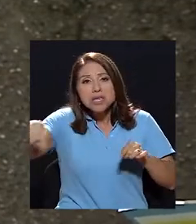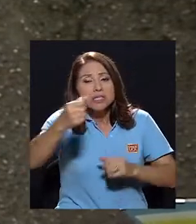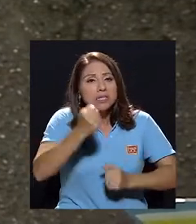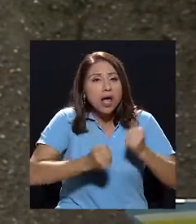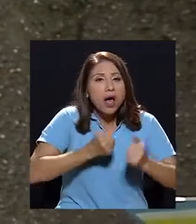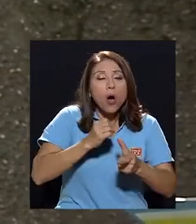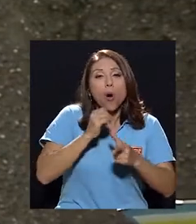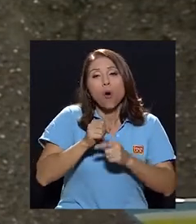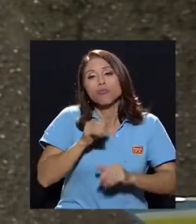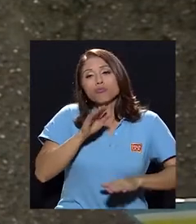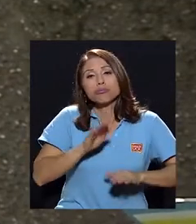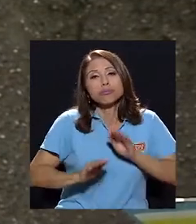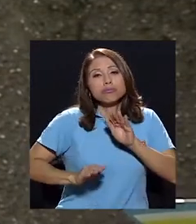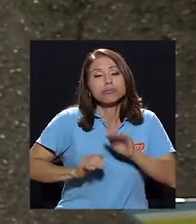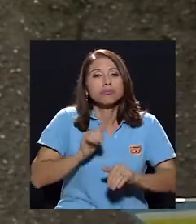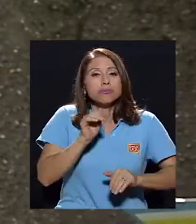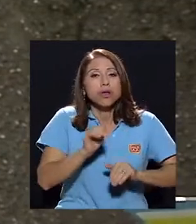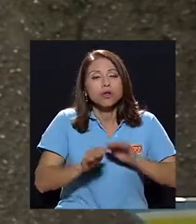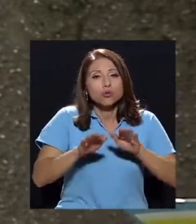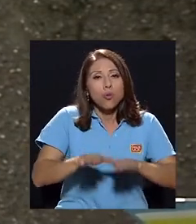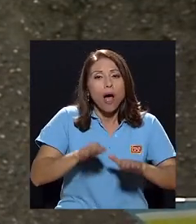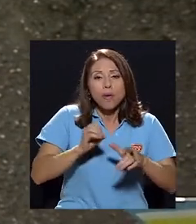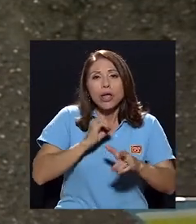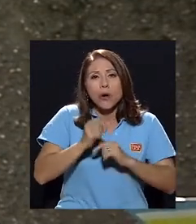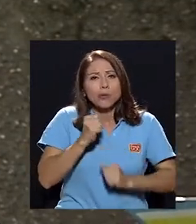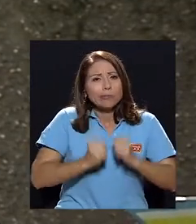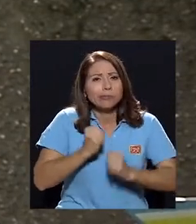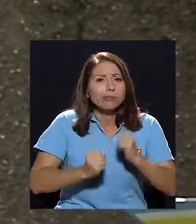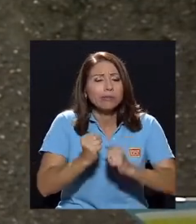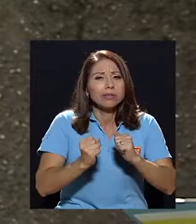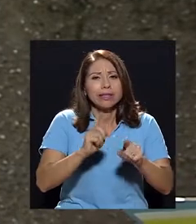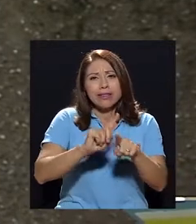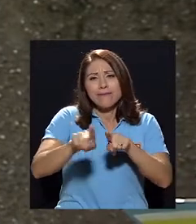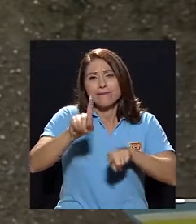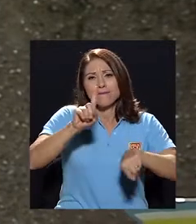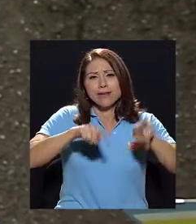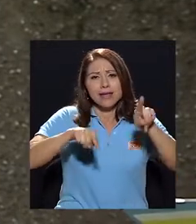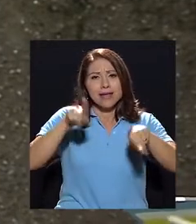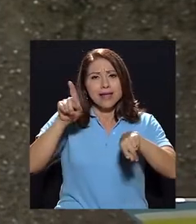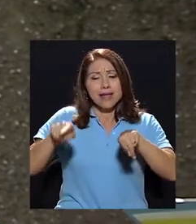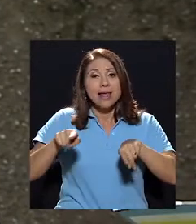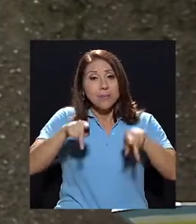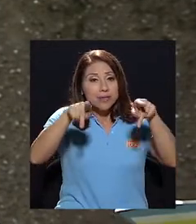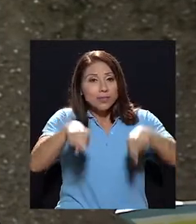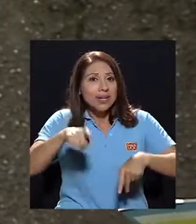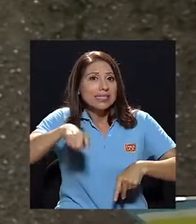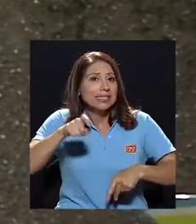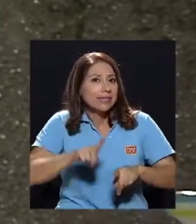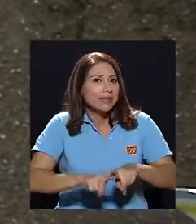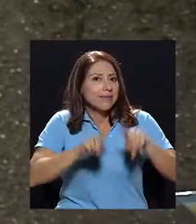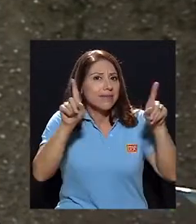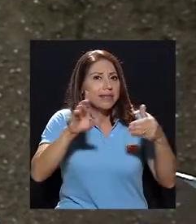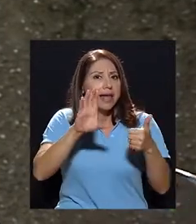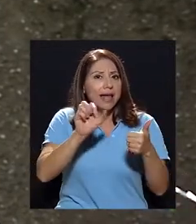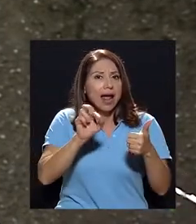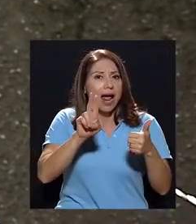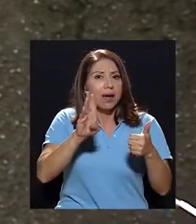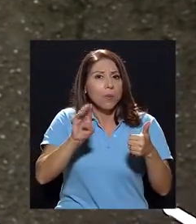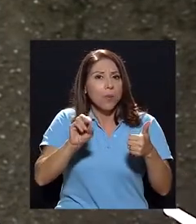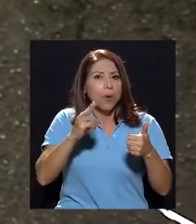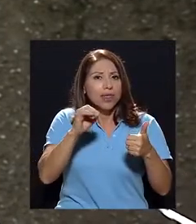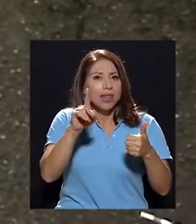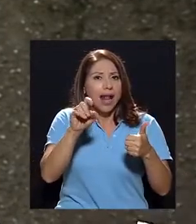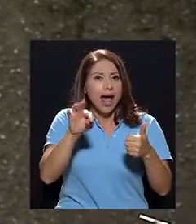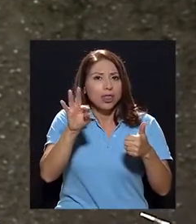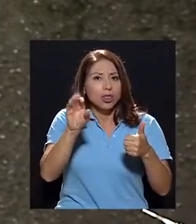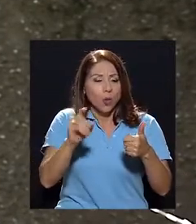suave, fondos. Entonces, esta persona ya tiene requerimientos distintos, va a necesitar más carbohidrato, va a necesitar